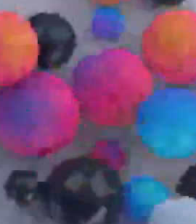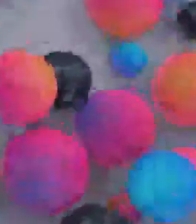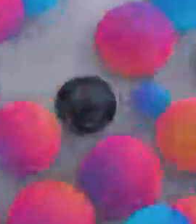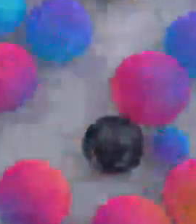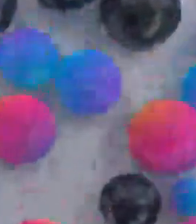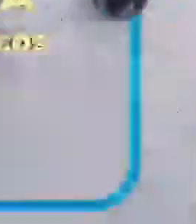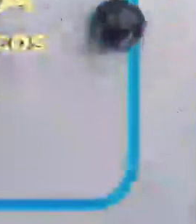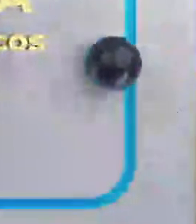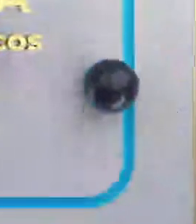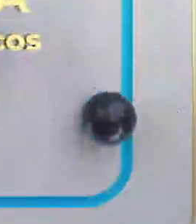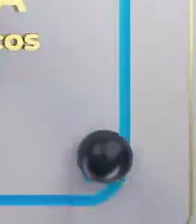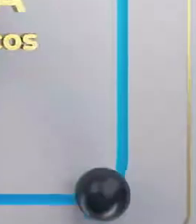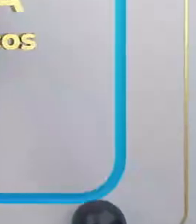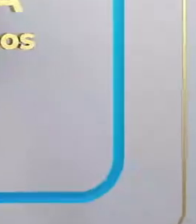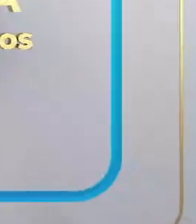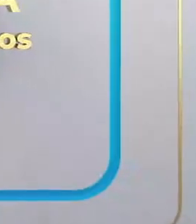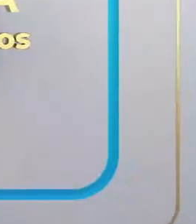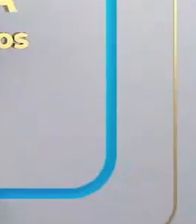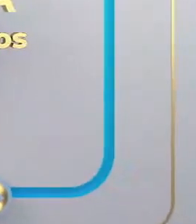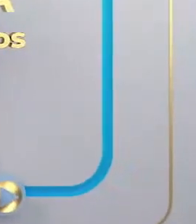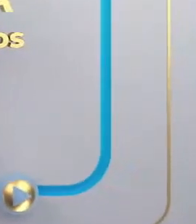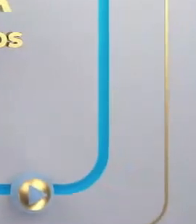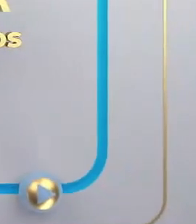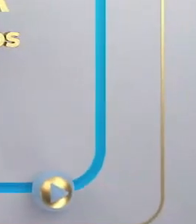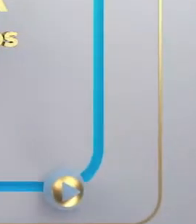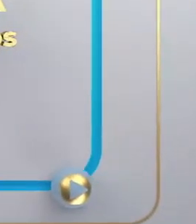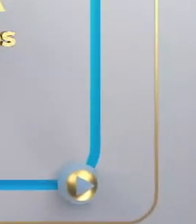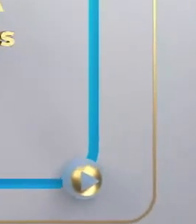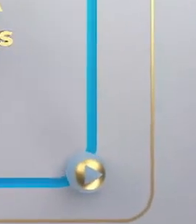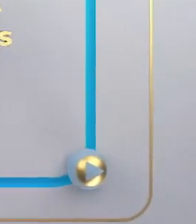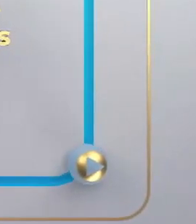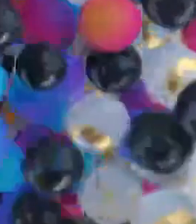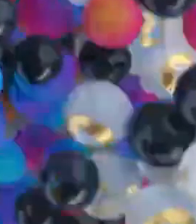MX Play, tu ventana a los medios públicos.